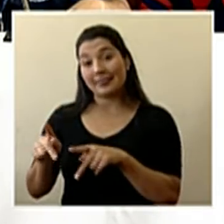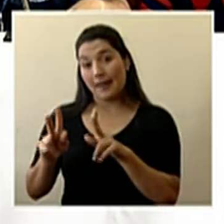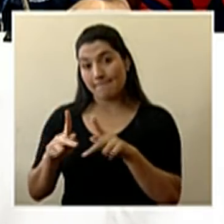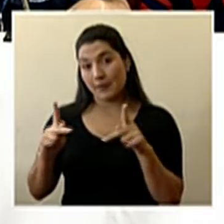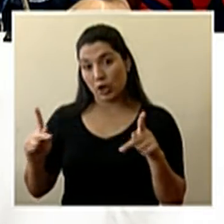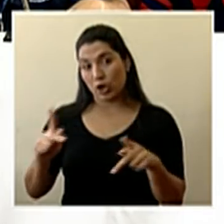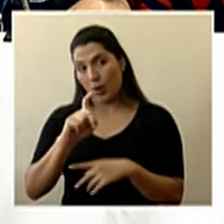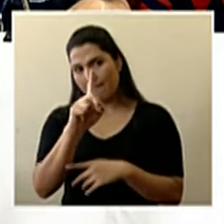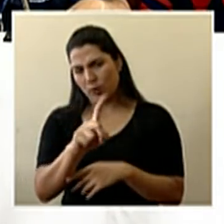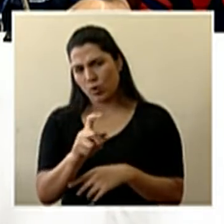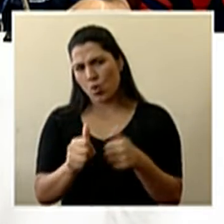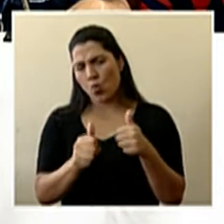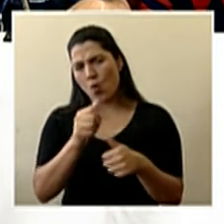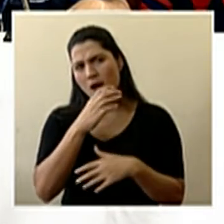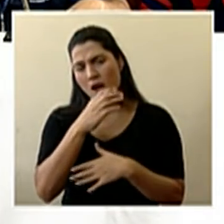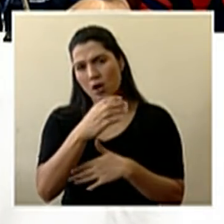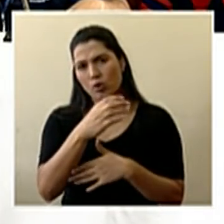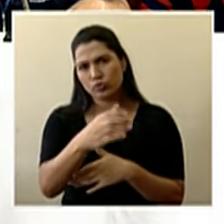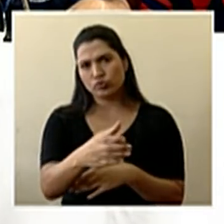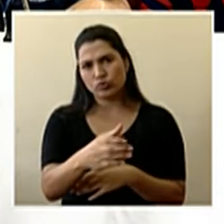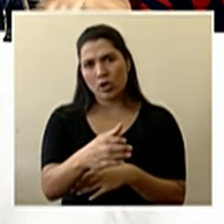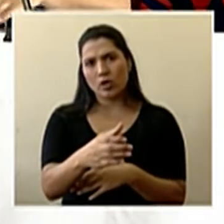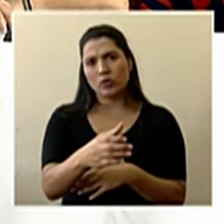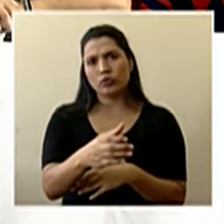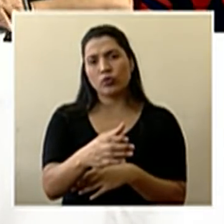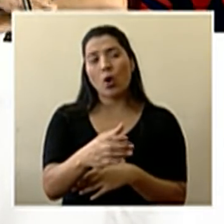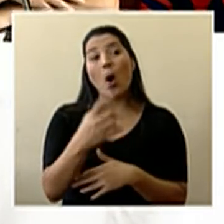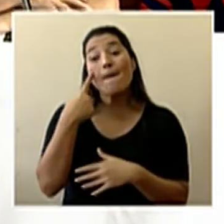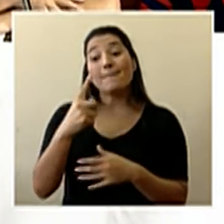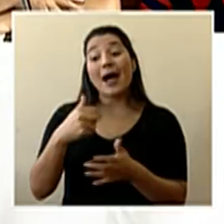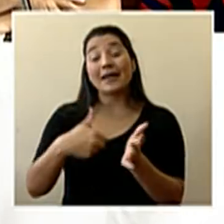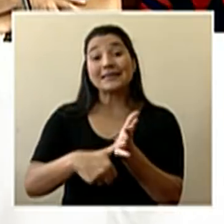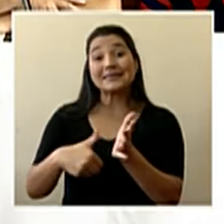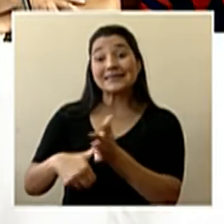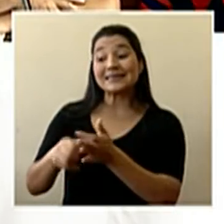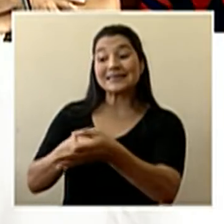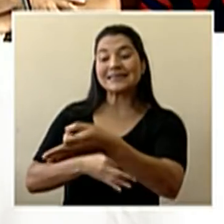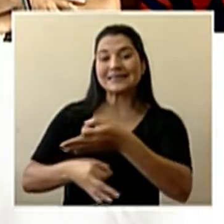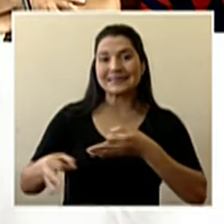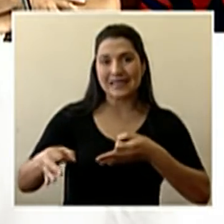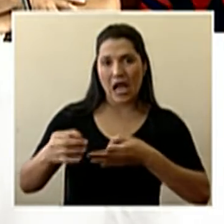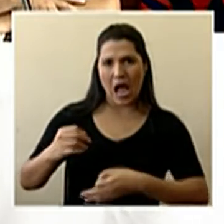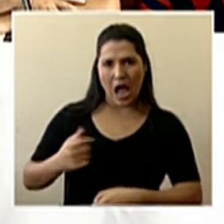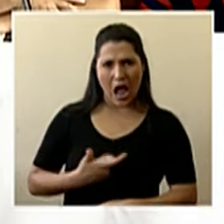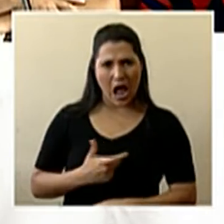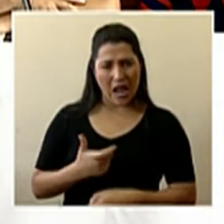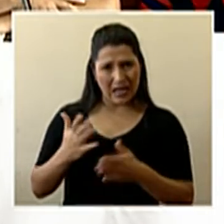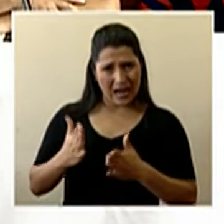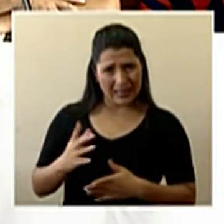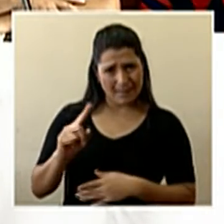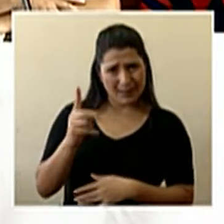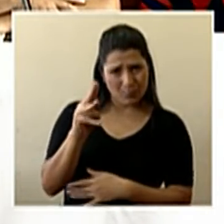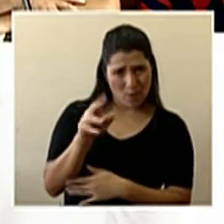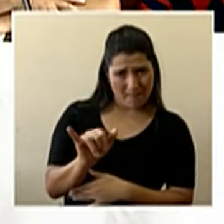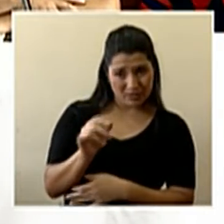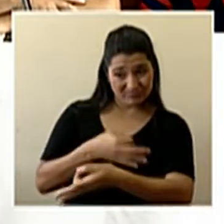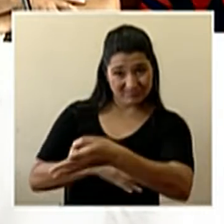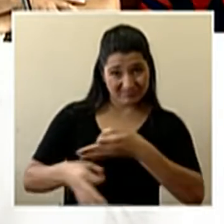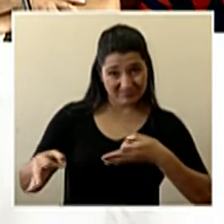la recomendación para la toma de posesión de los alcaldes este 1 de mayo. ¿Se suspende o se haría sin público? ¿Cuál